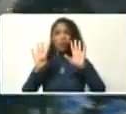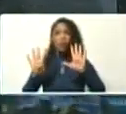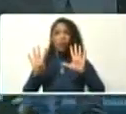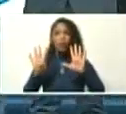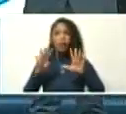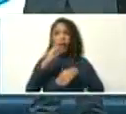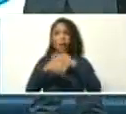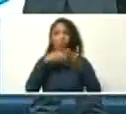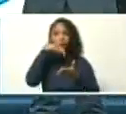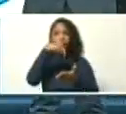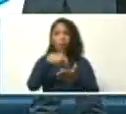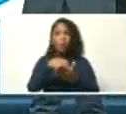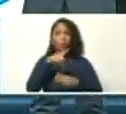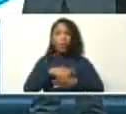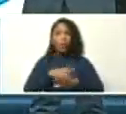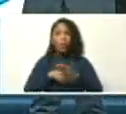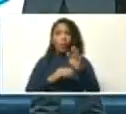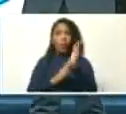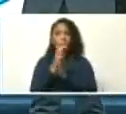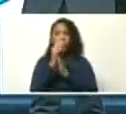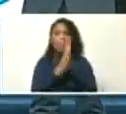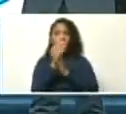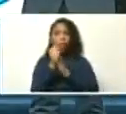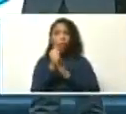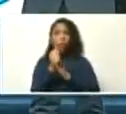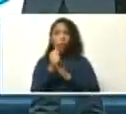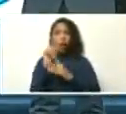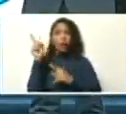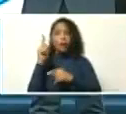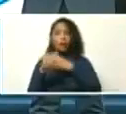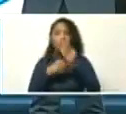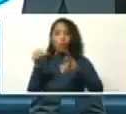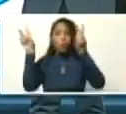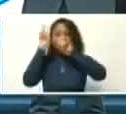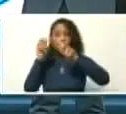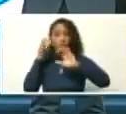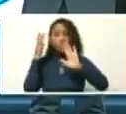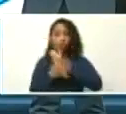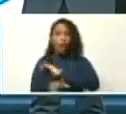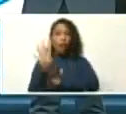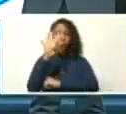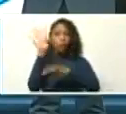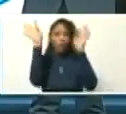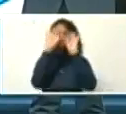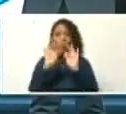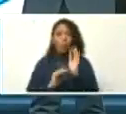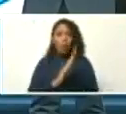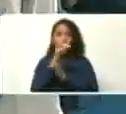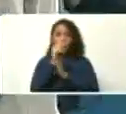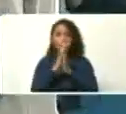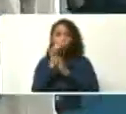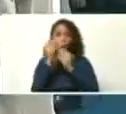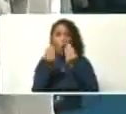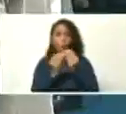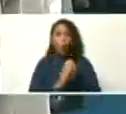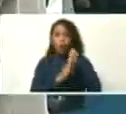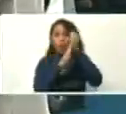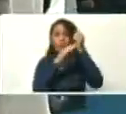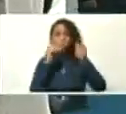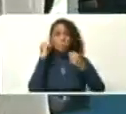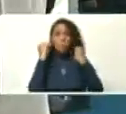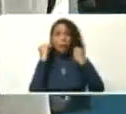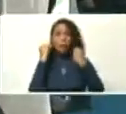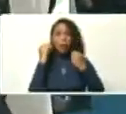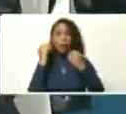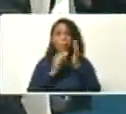el nombre Tiempo de Emprender, en el cual se presentó una investigación sobre las cuatro fases del emprendimiento como guía para los emprendedores